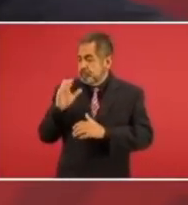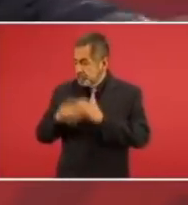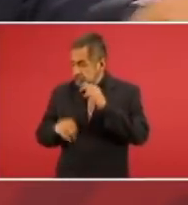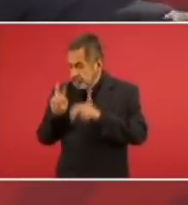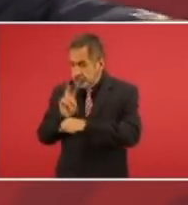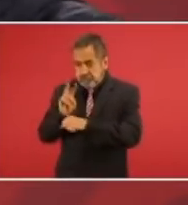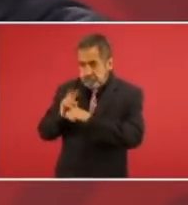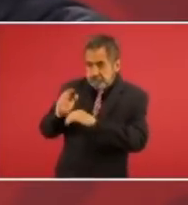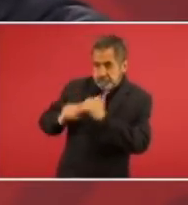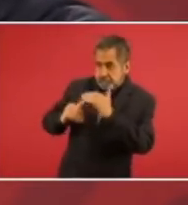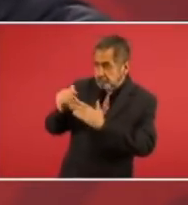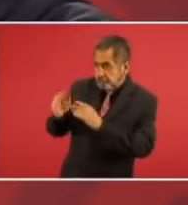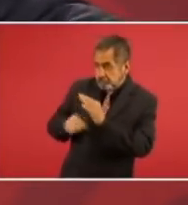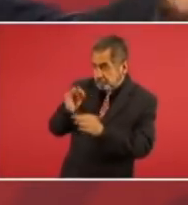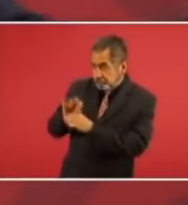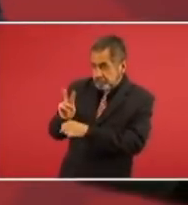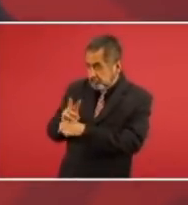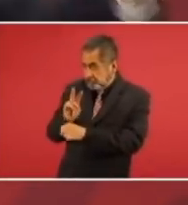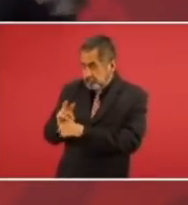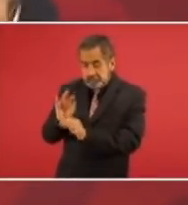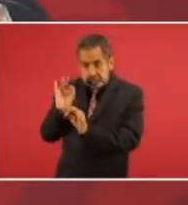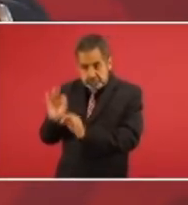supervisión de unas obras.